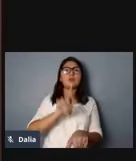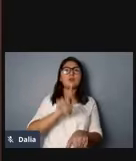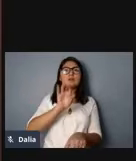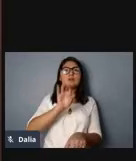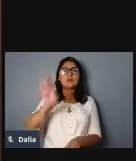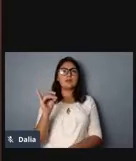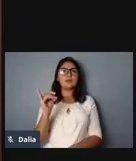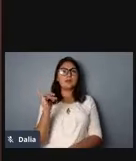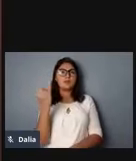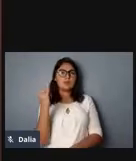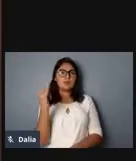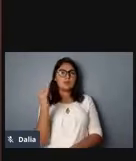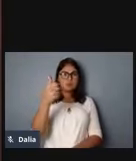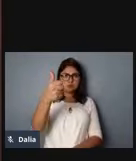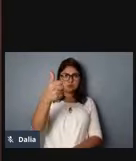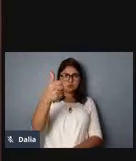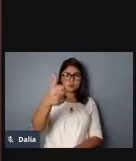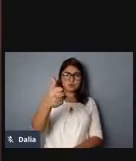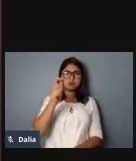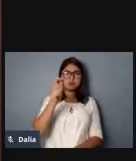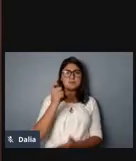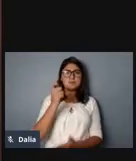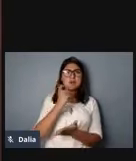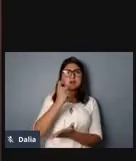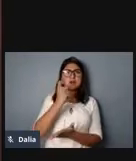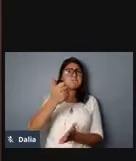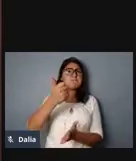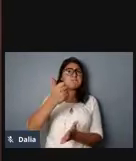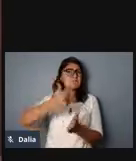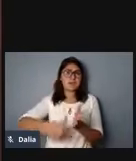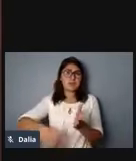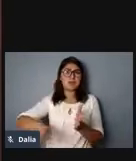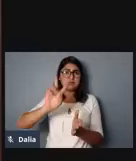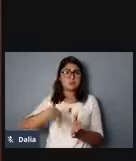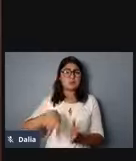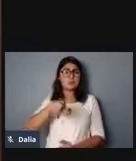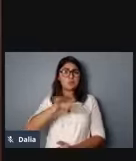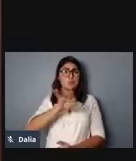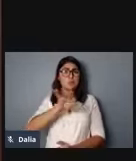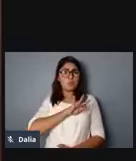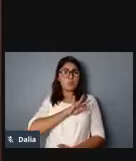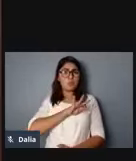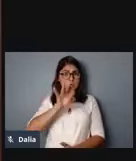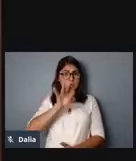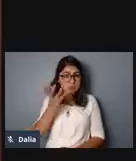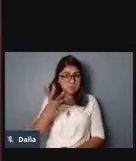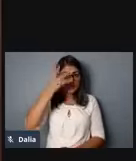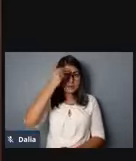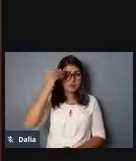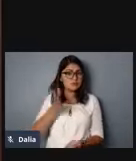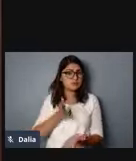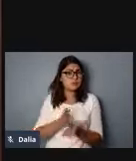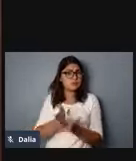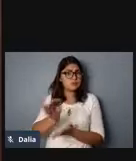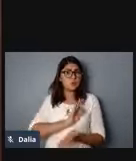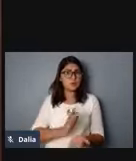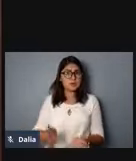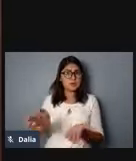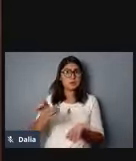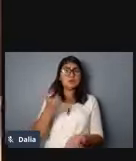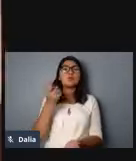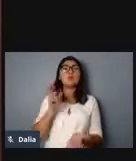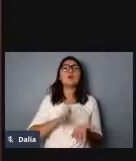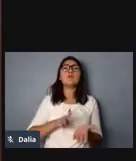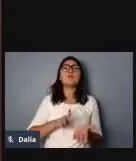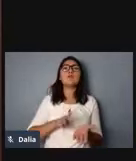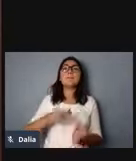un costo increíblemente accesible, de verdad, y lo voy a decir, 200 pesos al mes, que es nada,